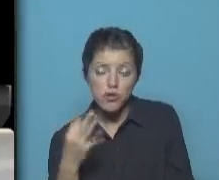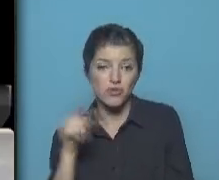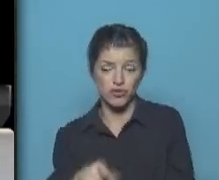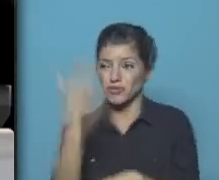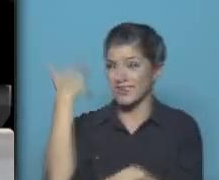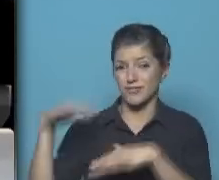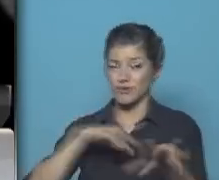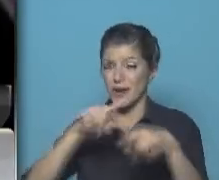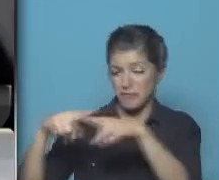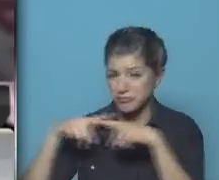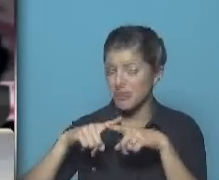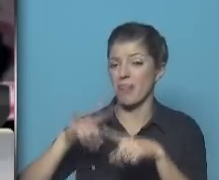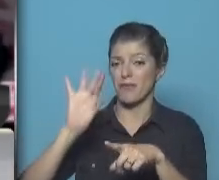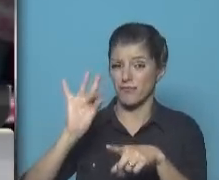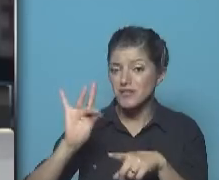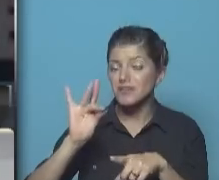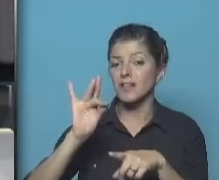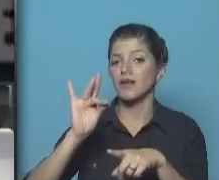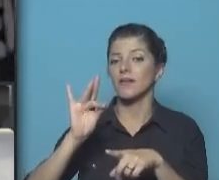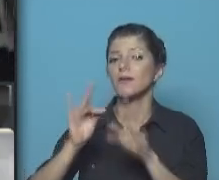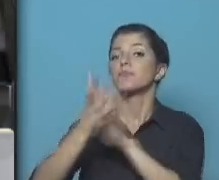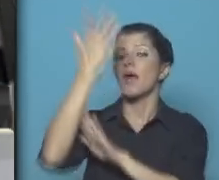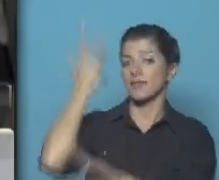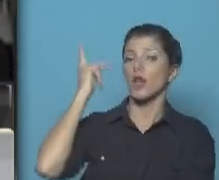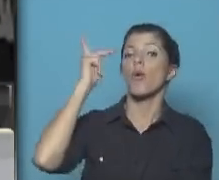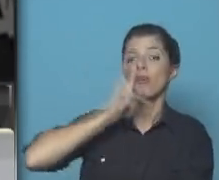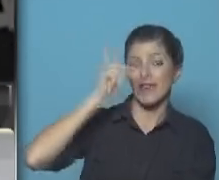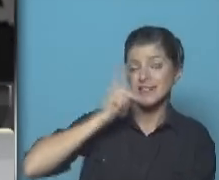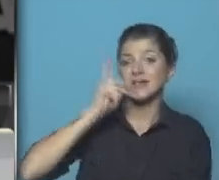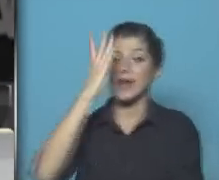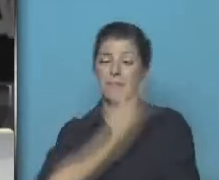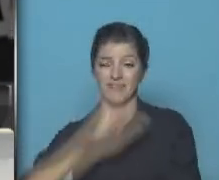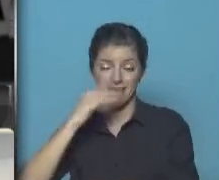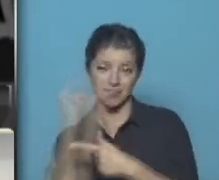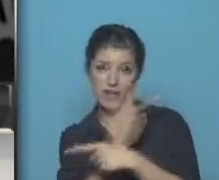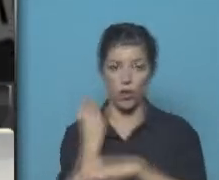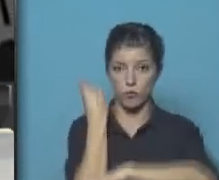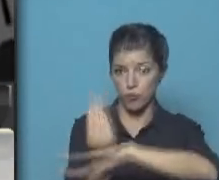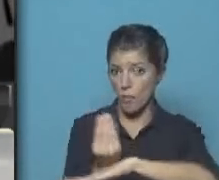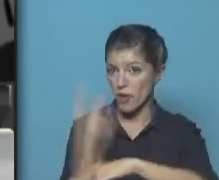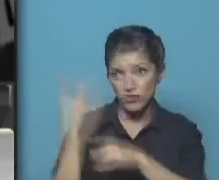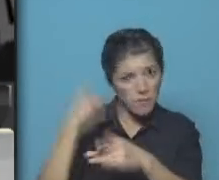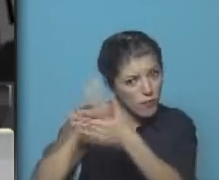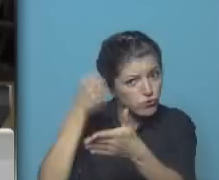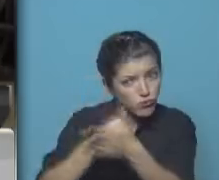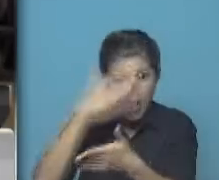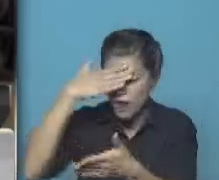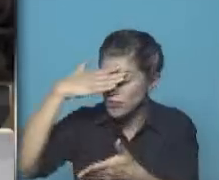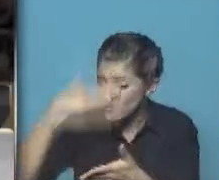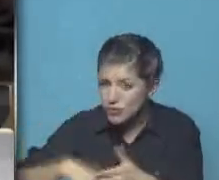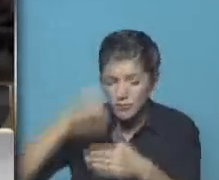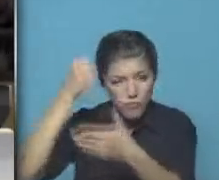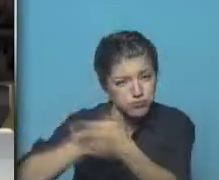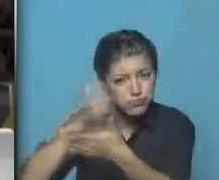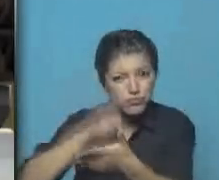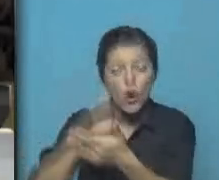duros durante los gobiernos de Néstor y de Cristina, y siempre se peleó hasta el final, porque la responsabilidad es la representación